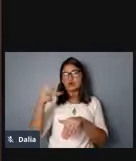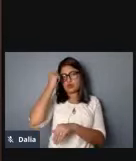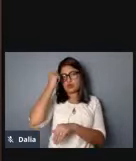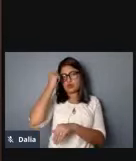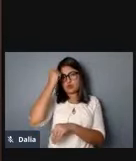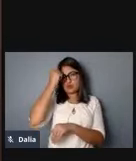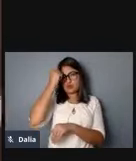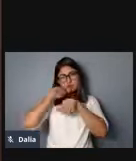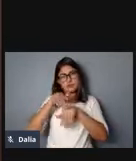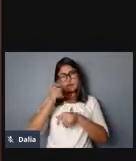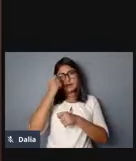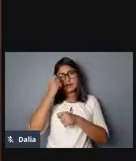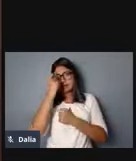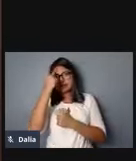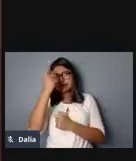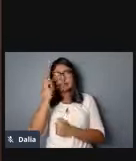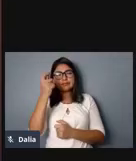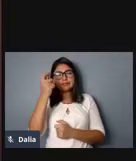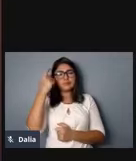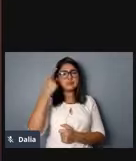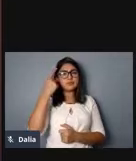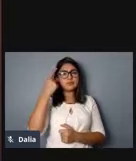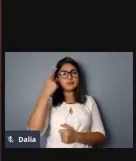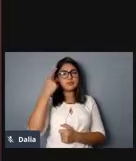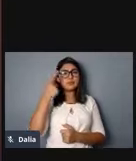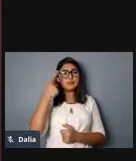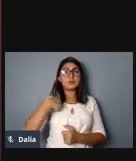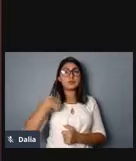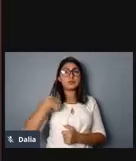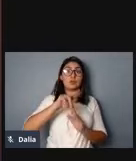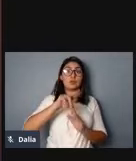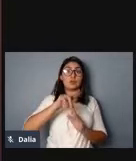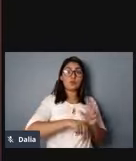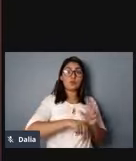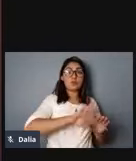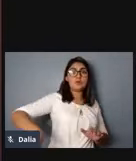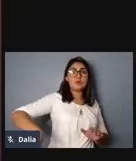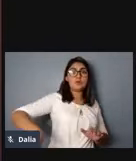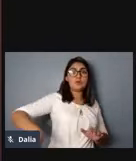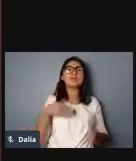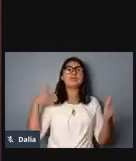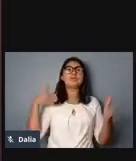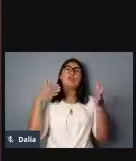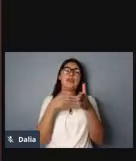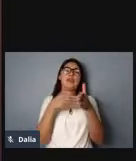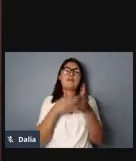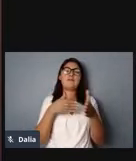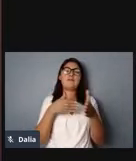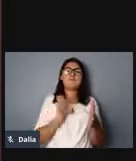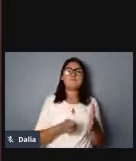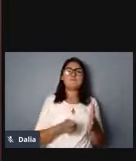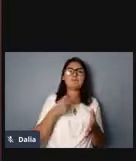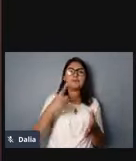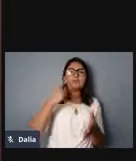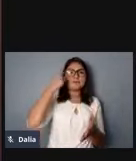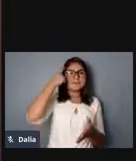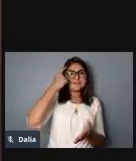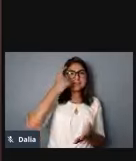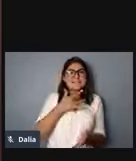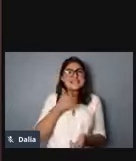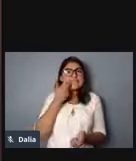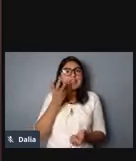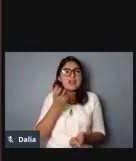comprobado del quebrantamiento del espíritu creador o creativo. Entonces, imagínate pues, por eso en